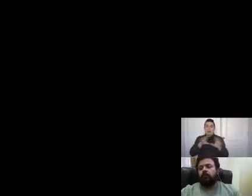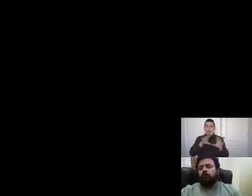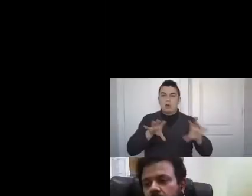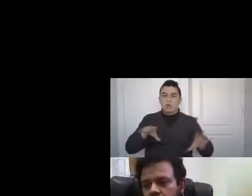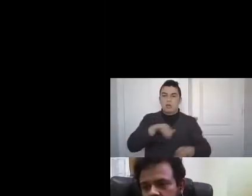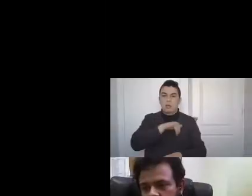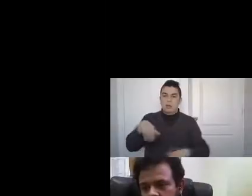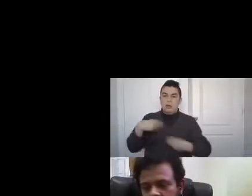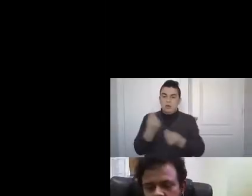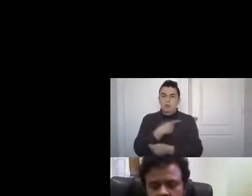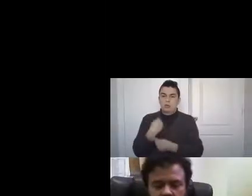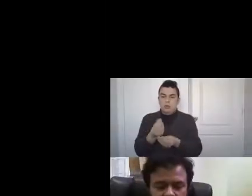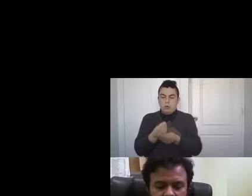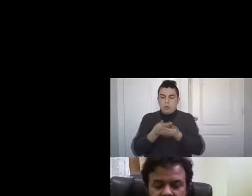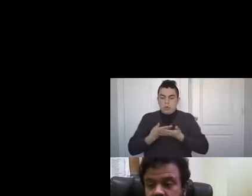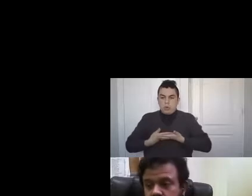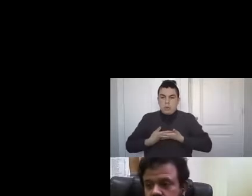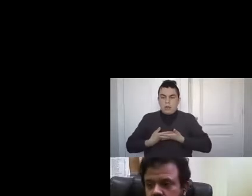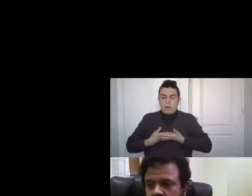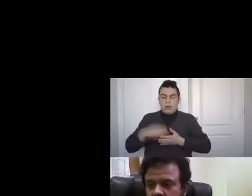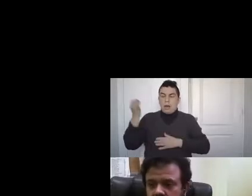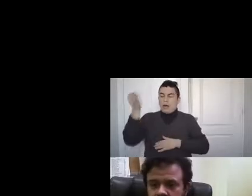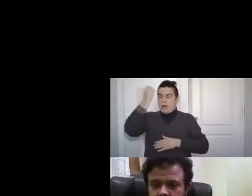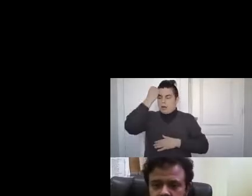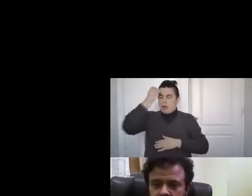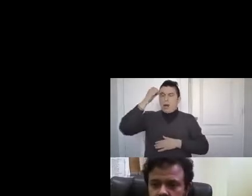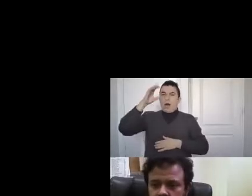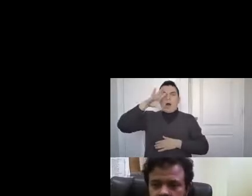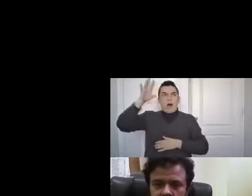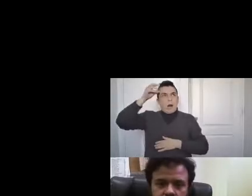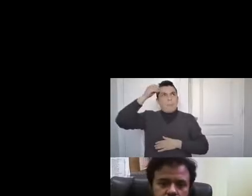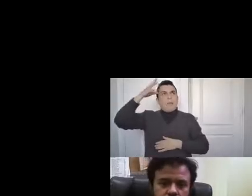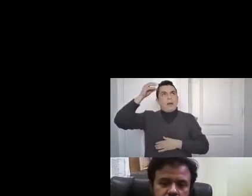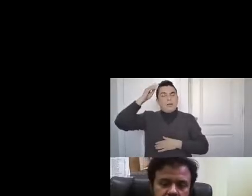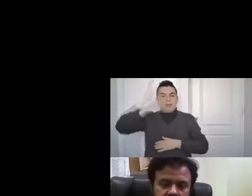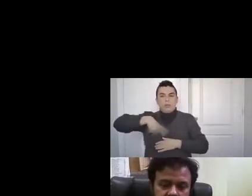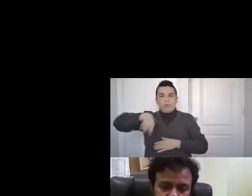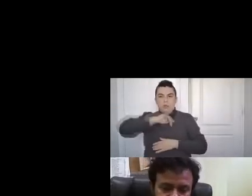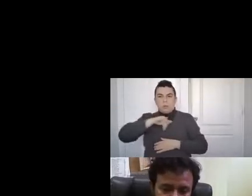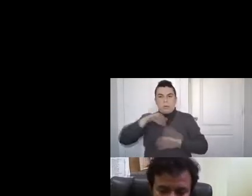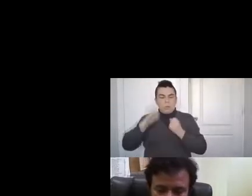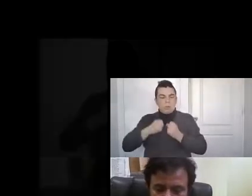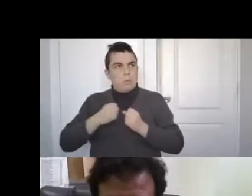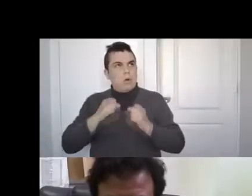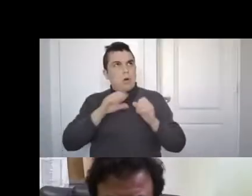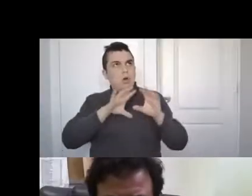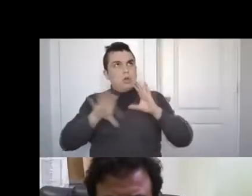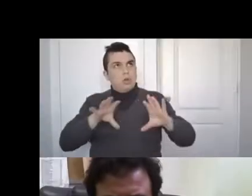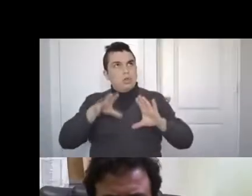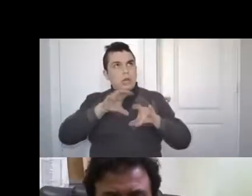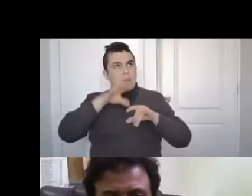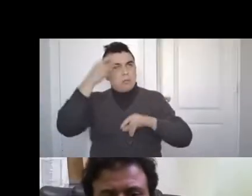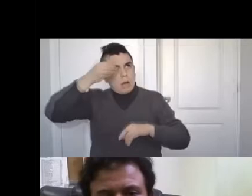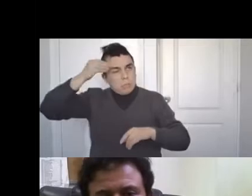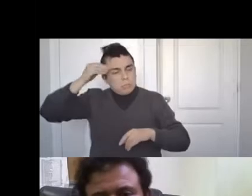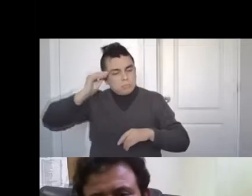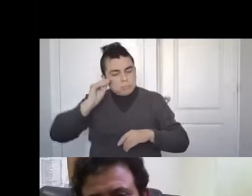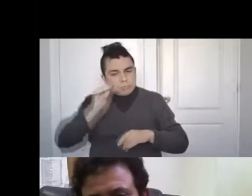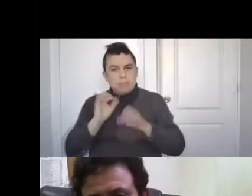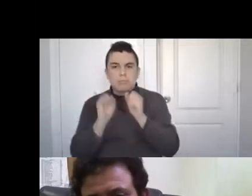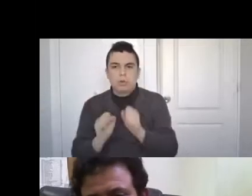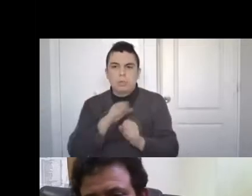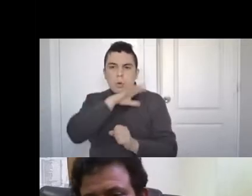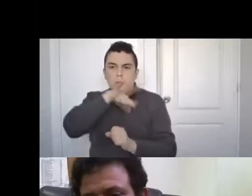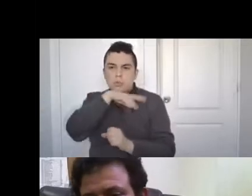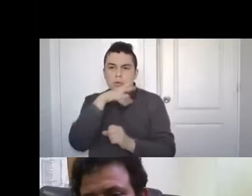¿cierto?, una gran infraestructura que nosotros como ciudadanos podemos utilizar. Sin embargo,